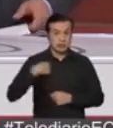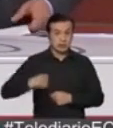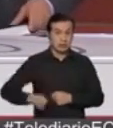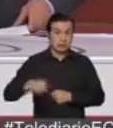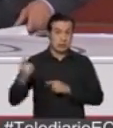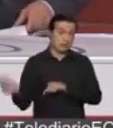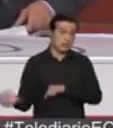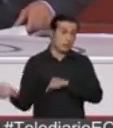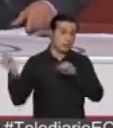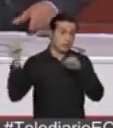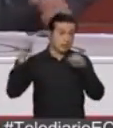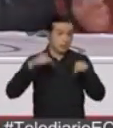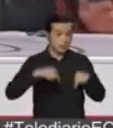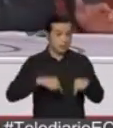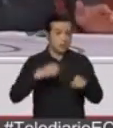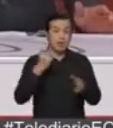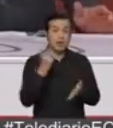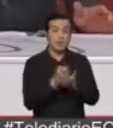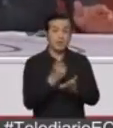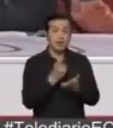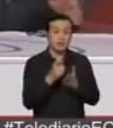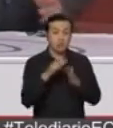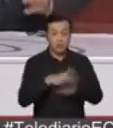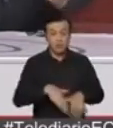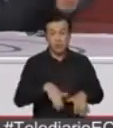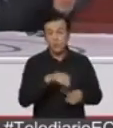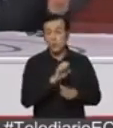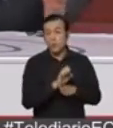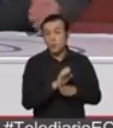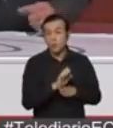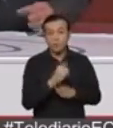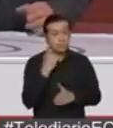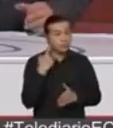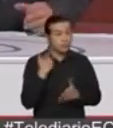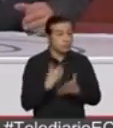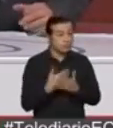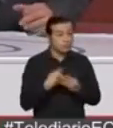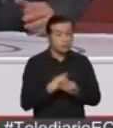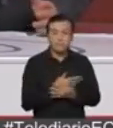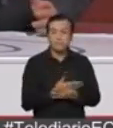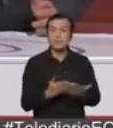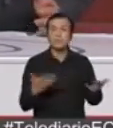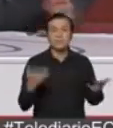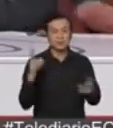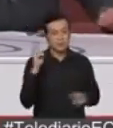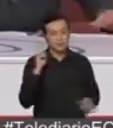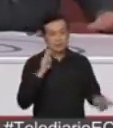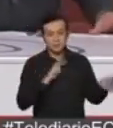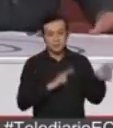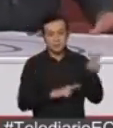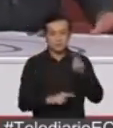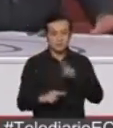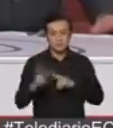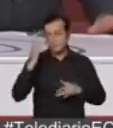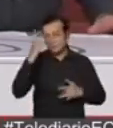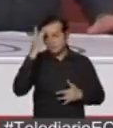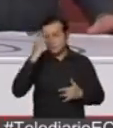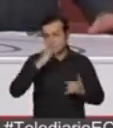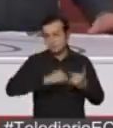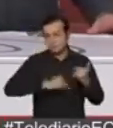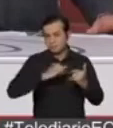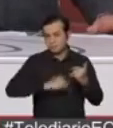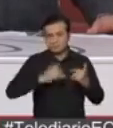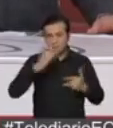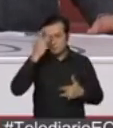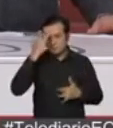cargamento de camarón ecuatoriano donde se habría encontrado rastros de coronavirus. ¿Cuál es la